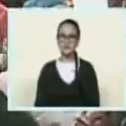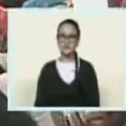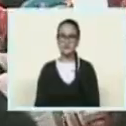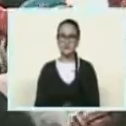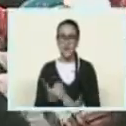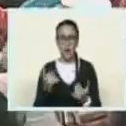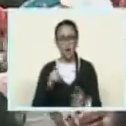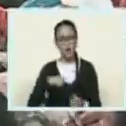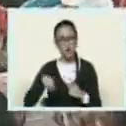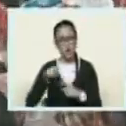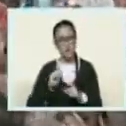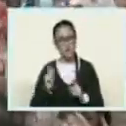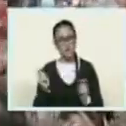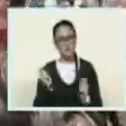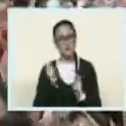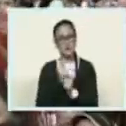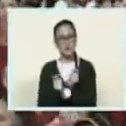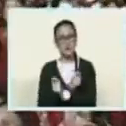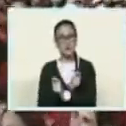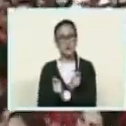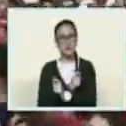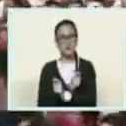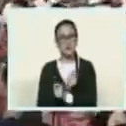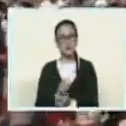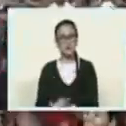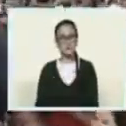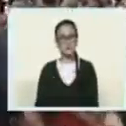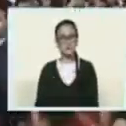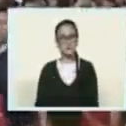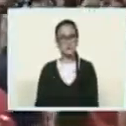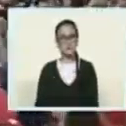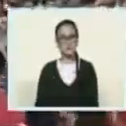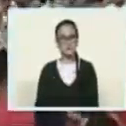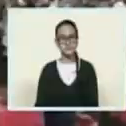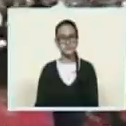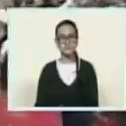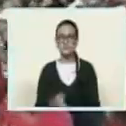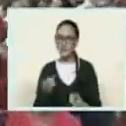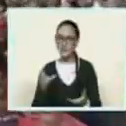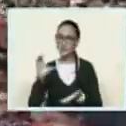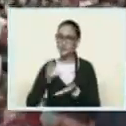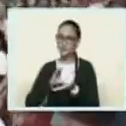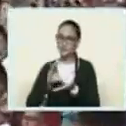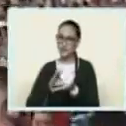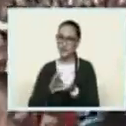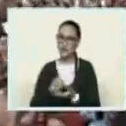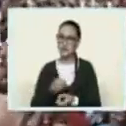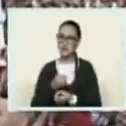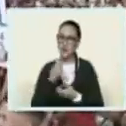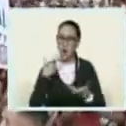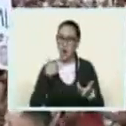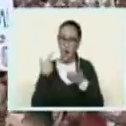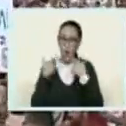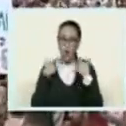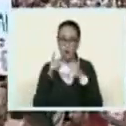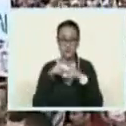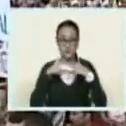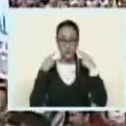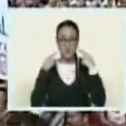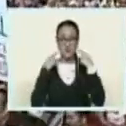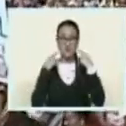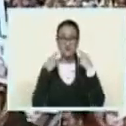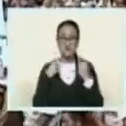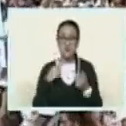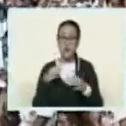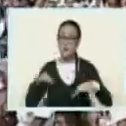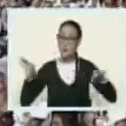toca transformar el enfoque de ciudad y construir una ciudad llena de colores, de sonrisa,